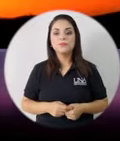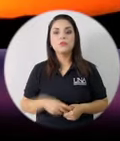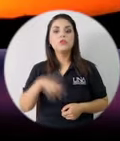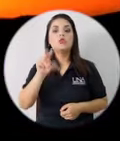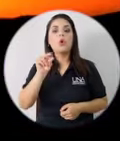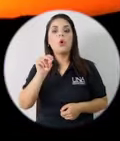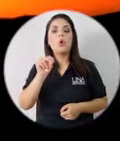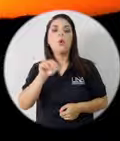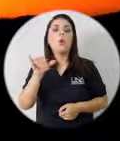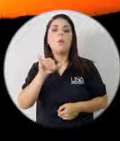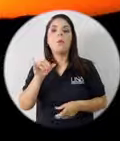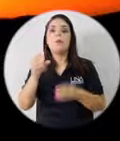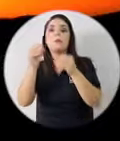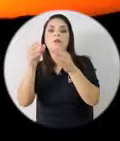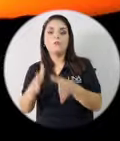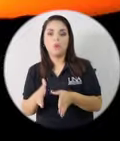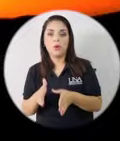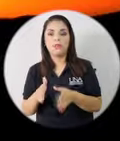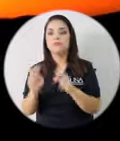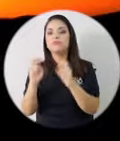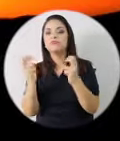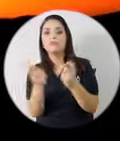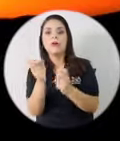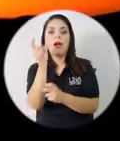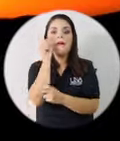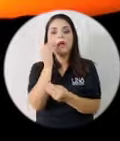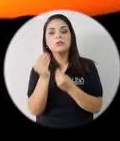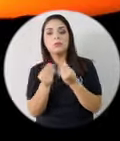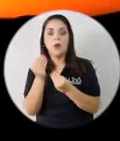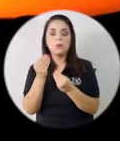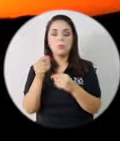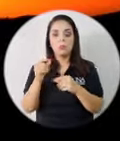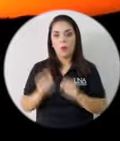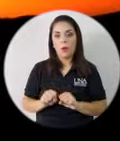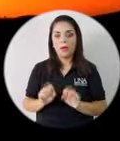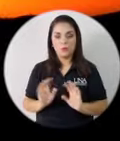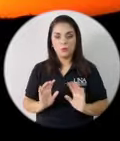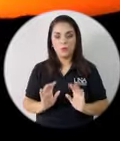personas académicas se sentaron a ver qué se podía hacer. Sí, como llaman.